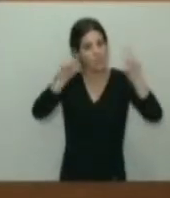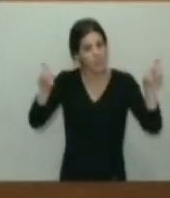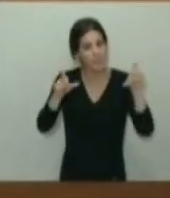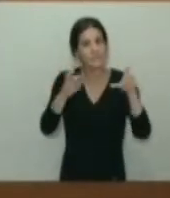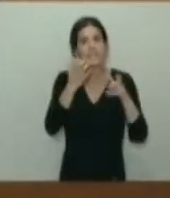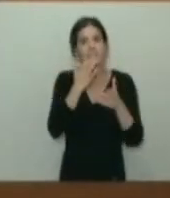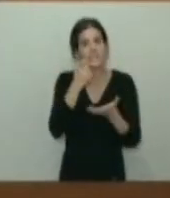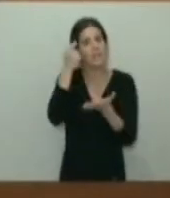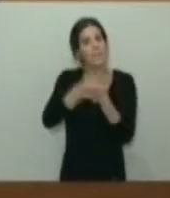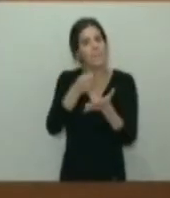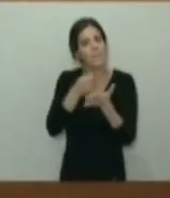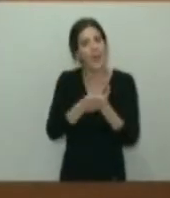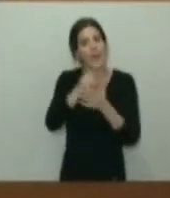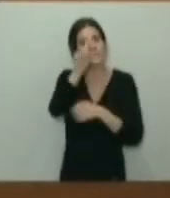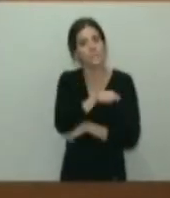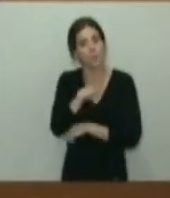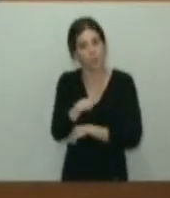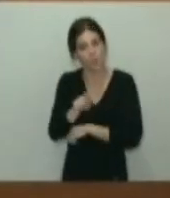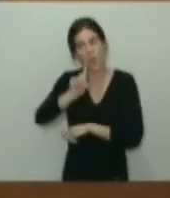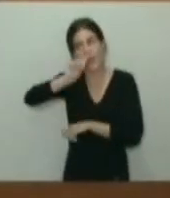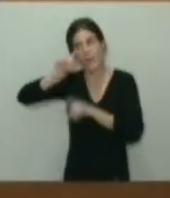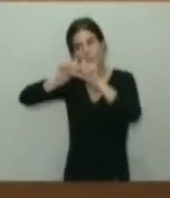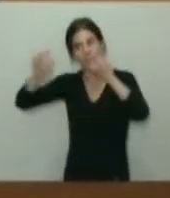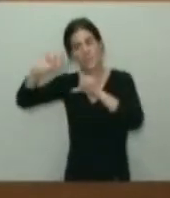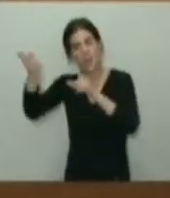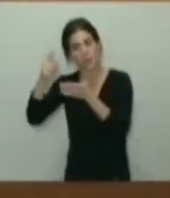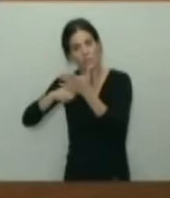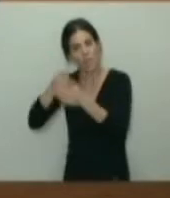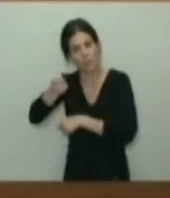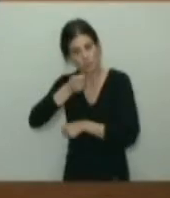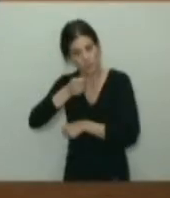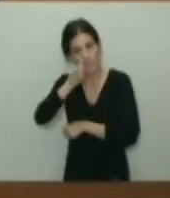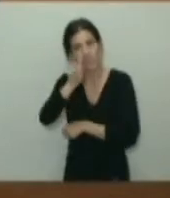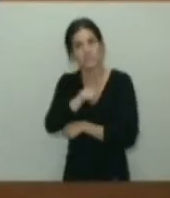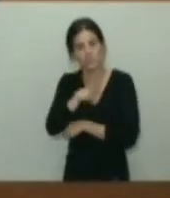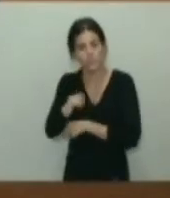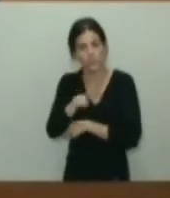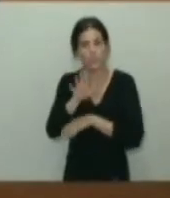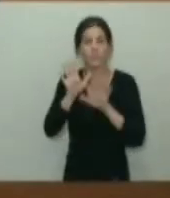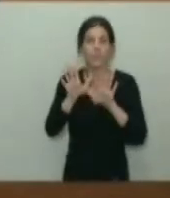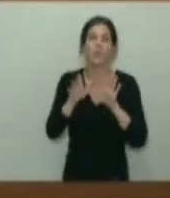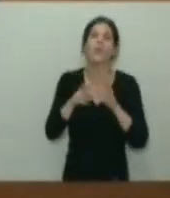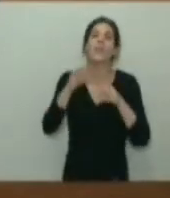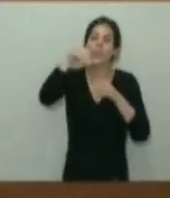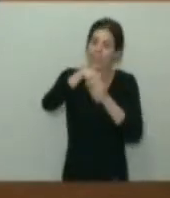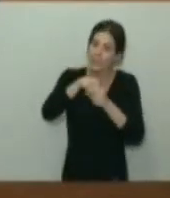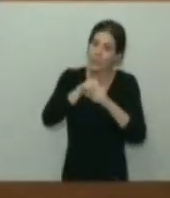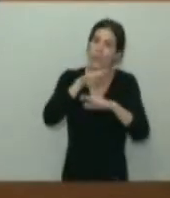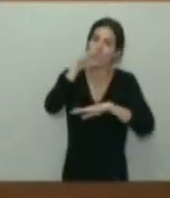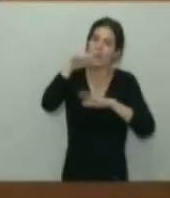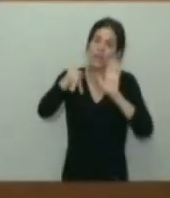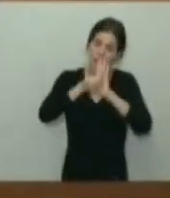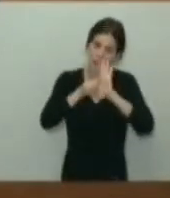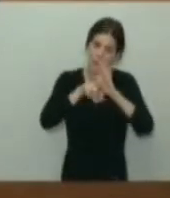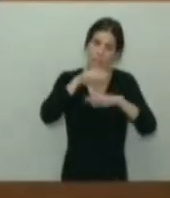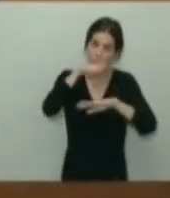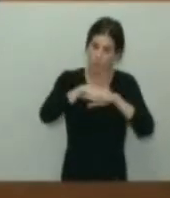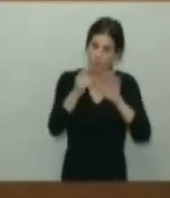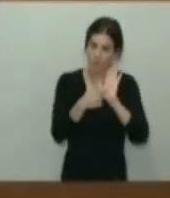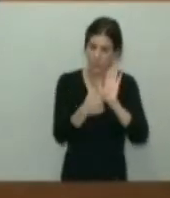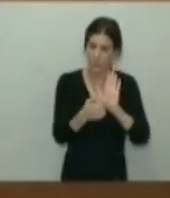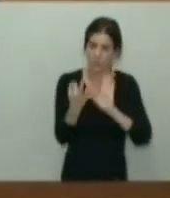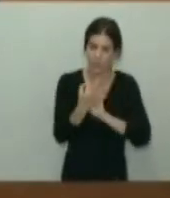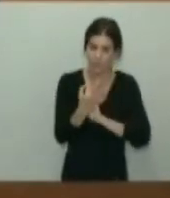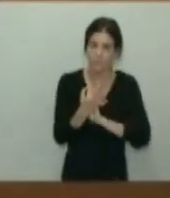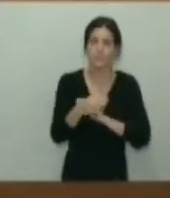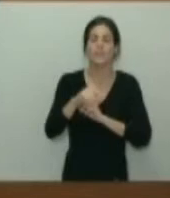empresas subcontratadas. Todo ello, siempre quiero dejarlo muy claro, en el margen que deje la legislación vigente. Y a tal fin que se establezcan